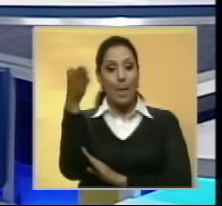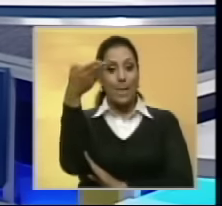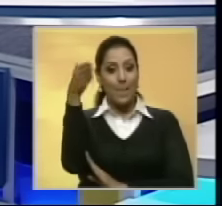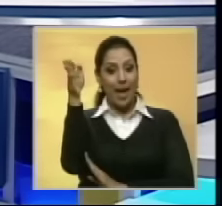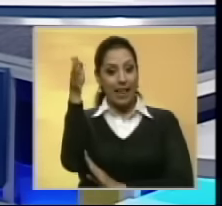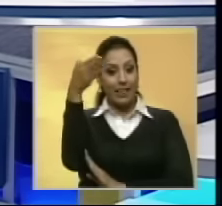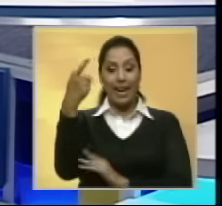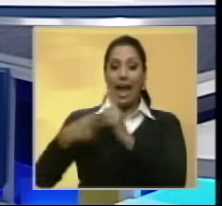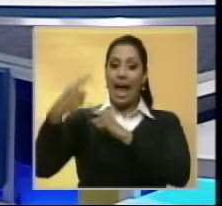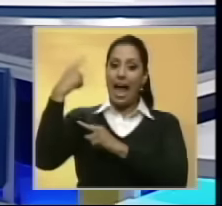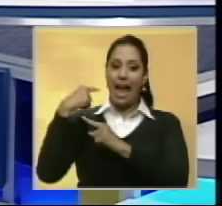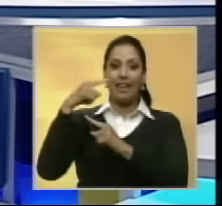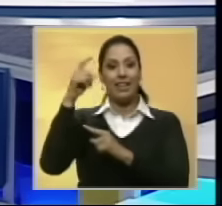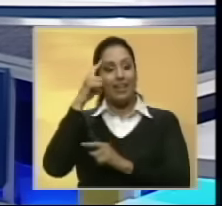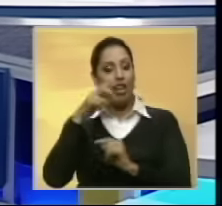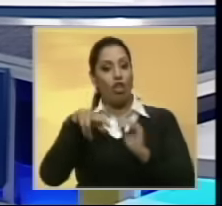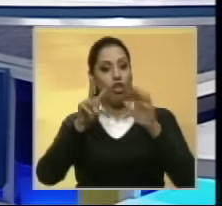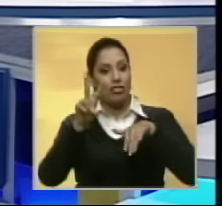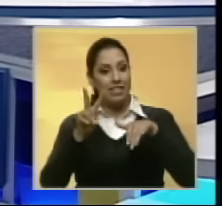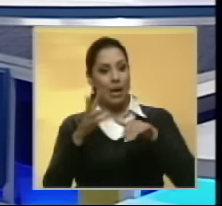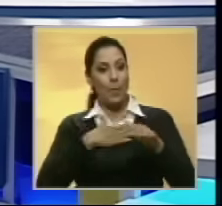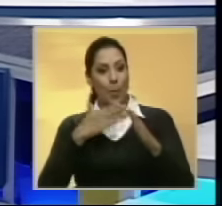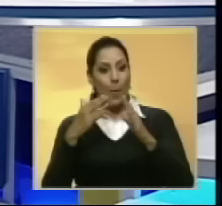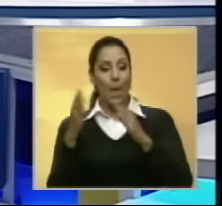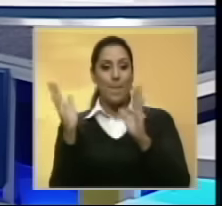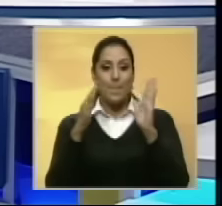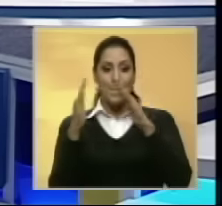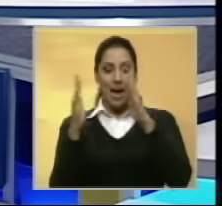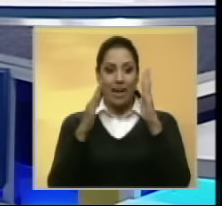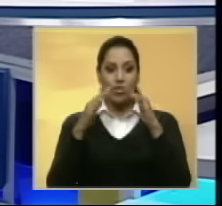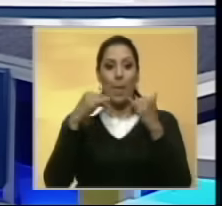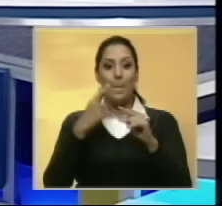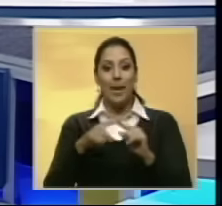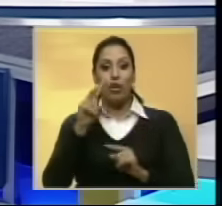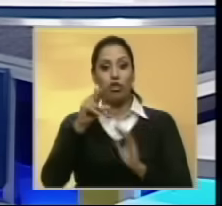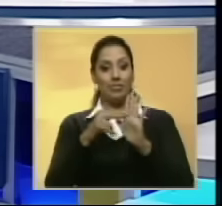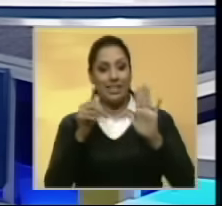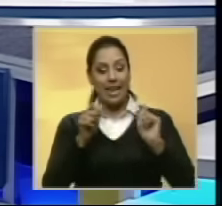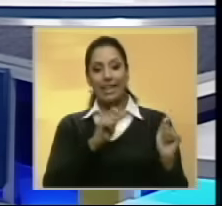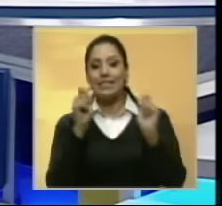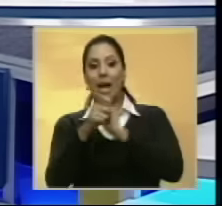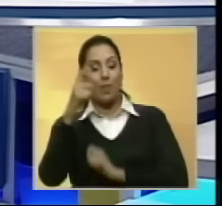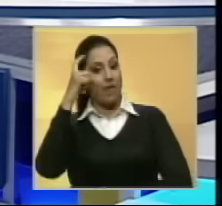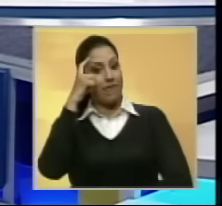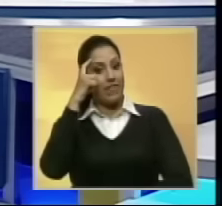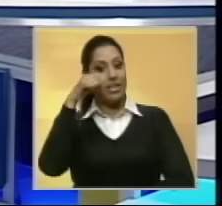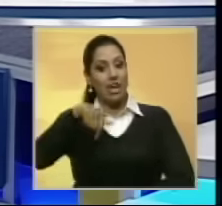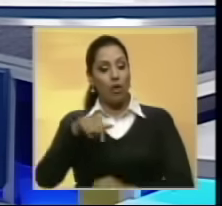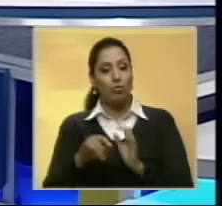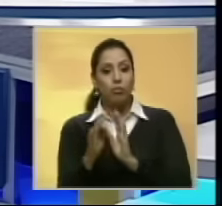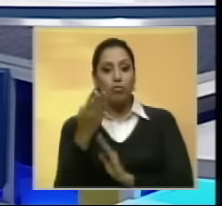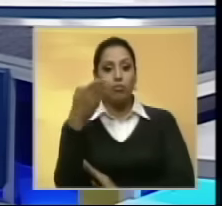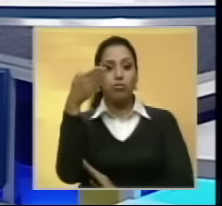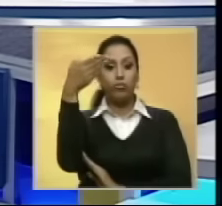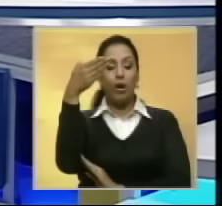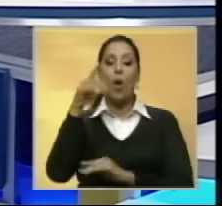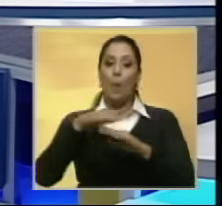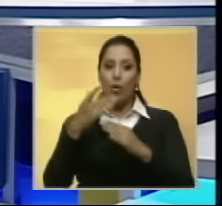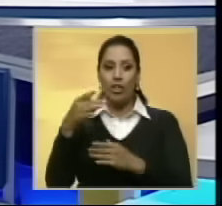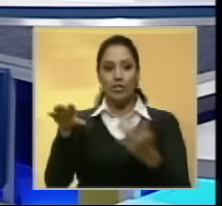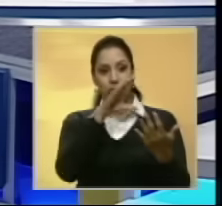Bandera, anteriormente se celebraba el 12 de marzo, un decreto presidencial en el 2006 modificó la fecha para celebrarlo el día de hoy, por eso el